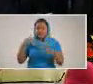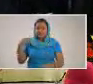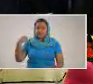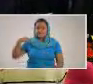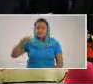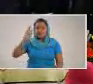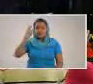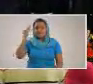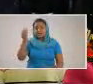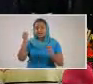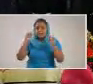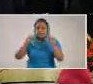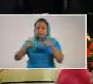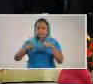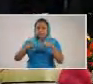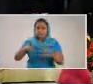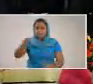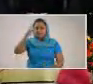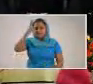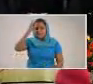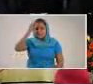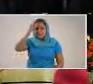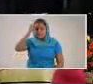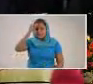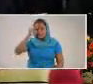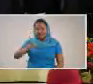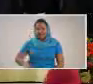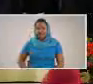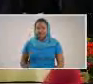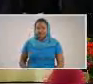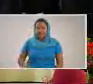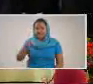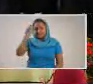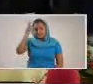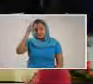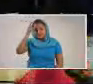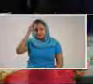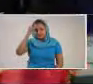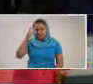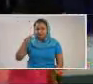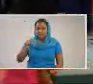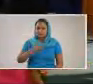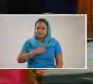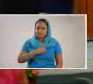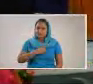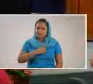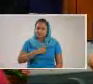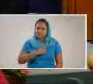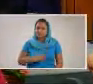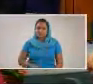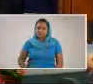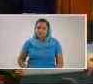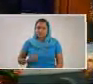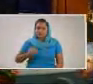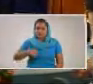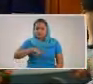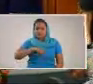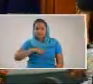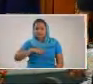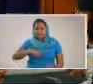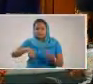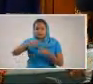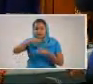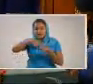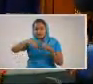que podamos entender y comprender no solo nuestro entorno,